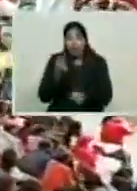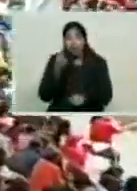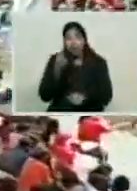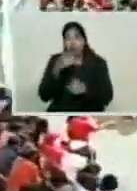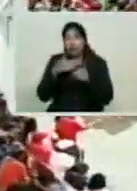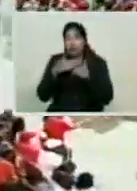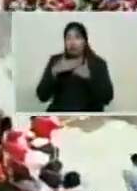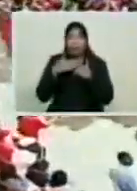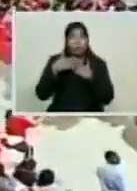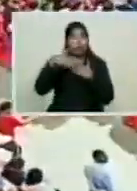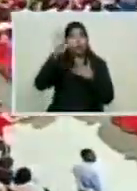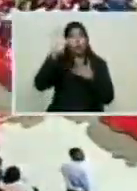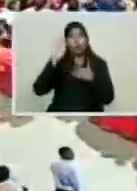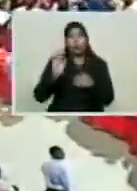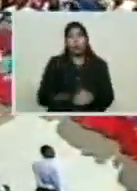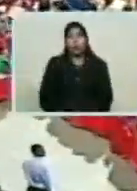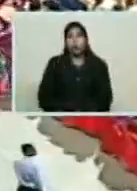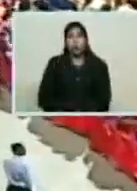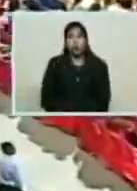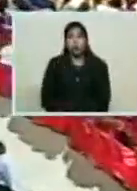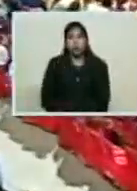Apenas estamos empezando.